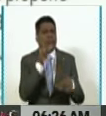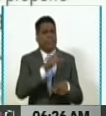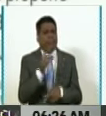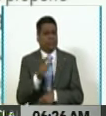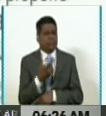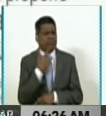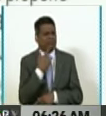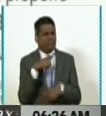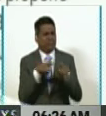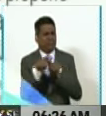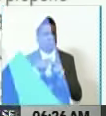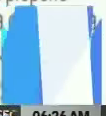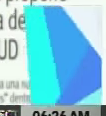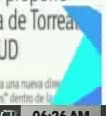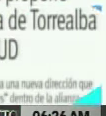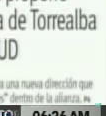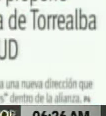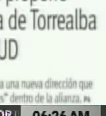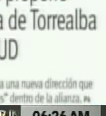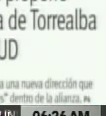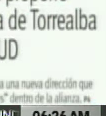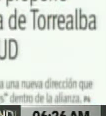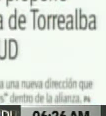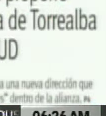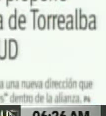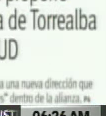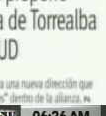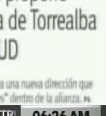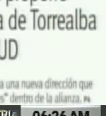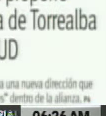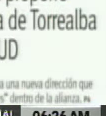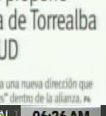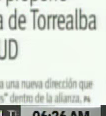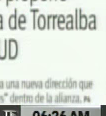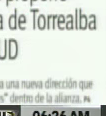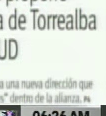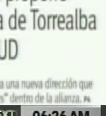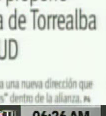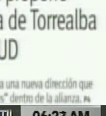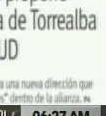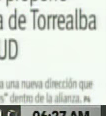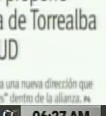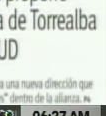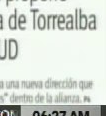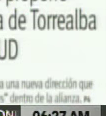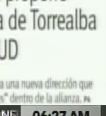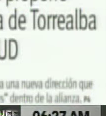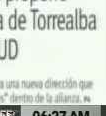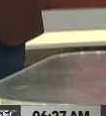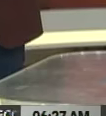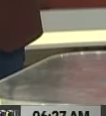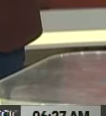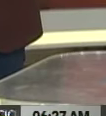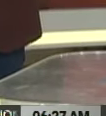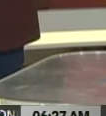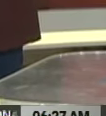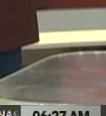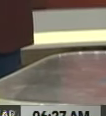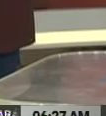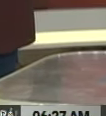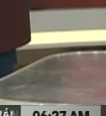tener 15 decretos más y autoridad el vicepresidente de la República, pero todos una misma línea, un mismo gobierno, una